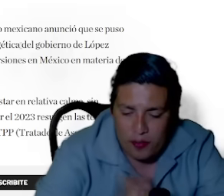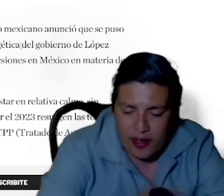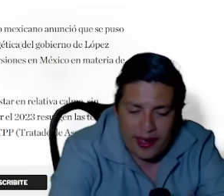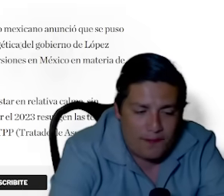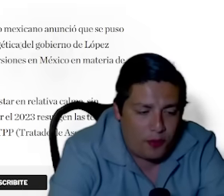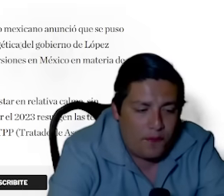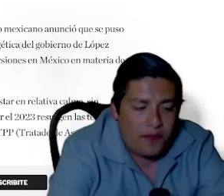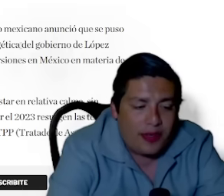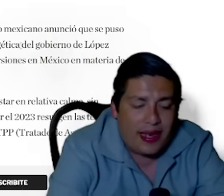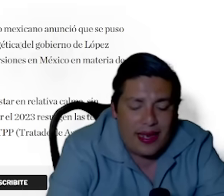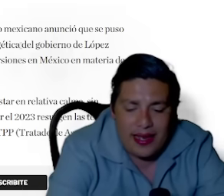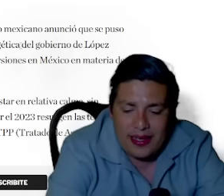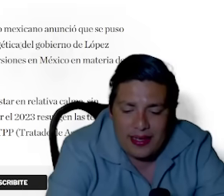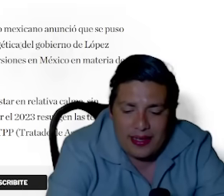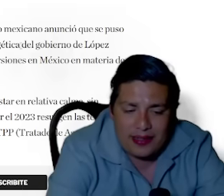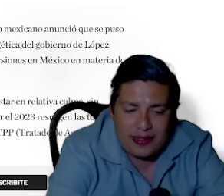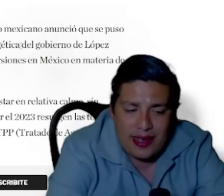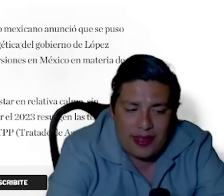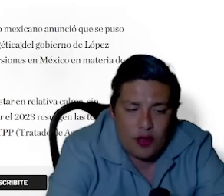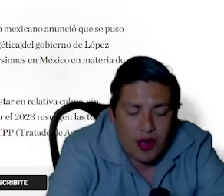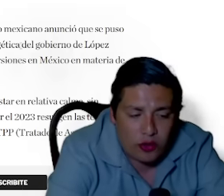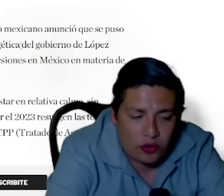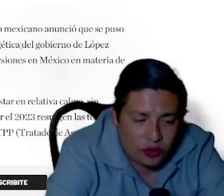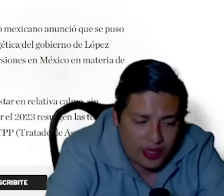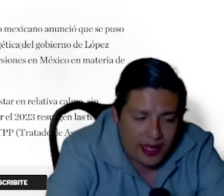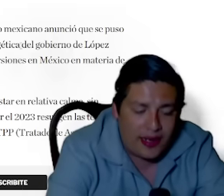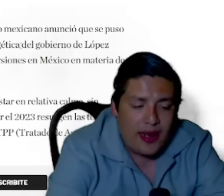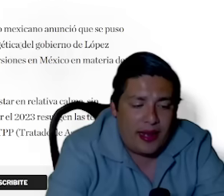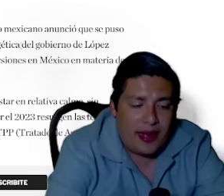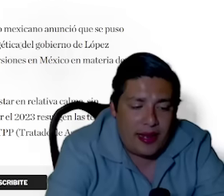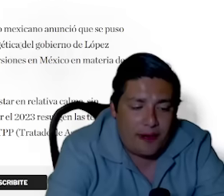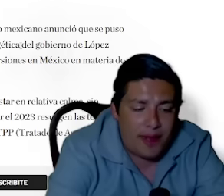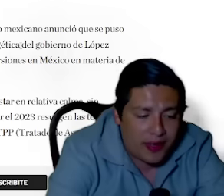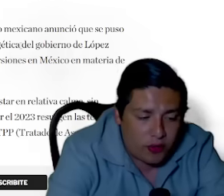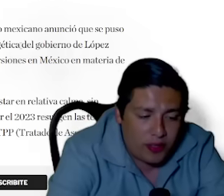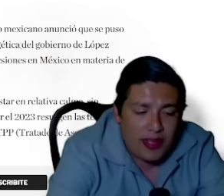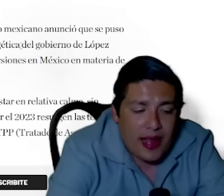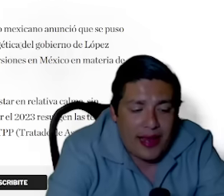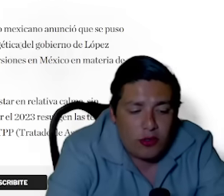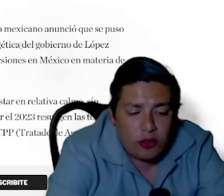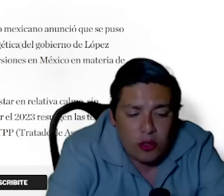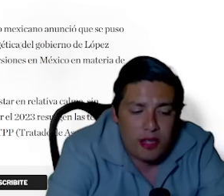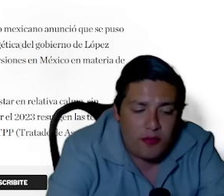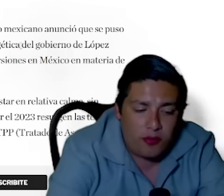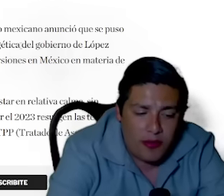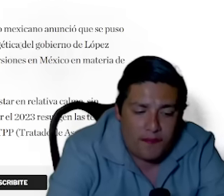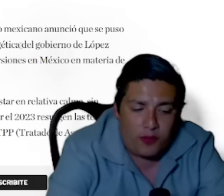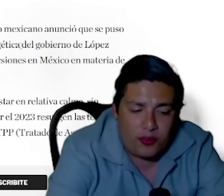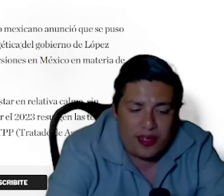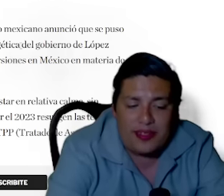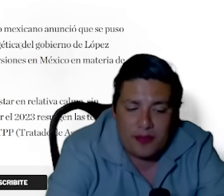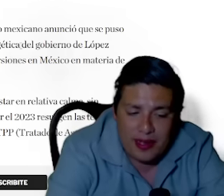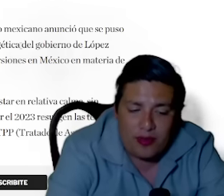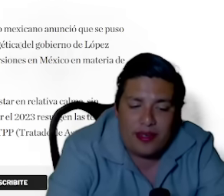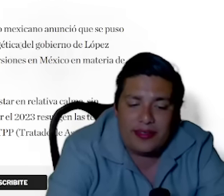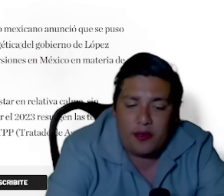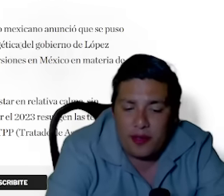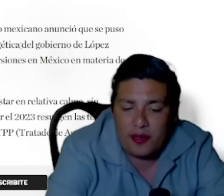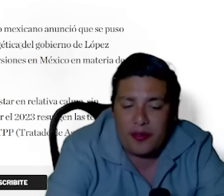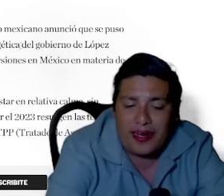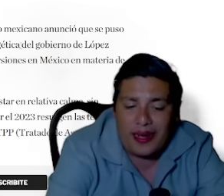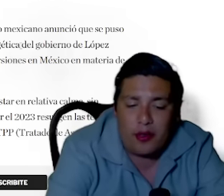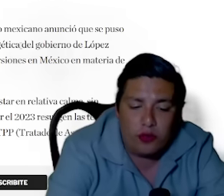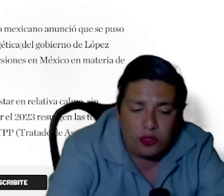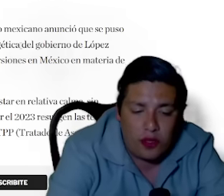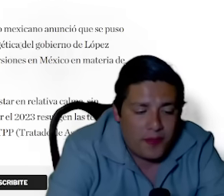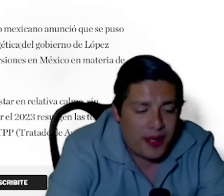esta nota por ejemplo que eh se dio a conocer el miér en los últimos momentos de este miércoles